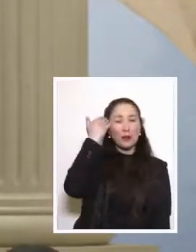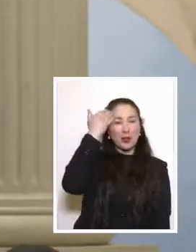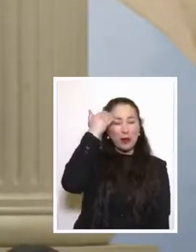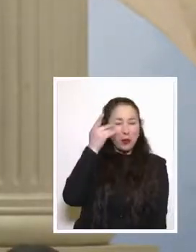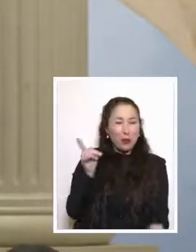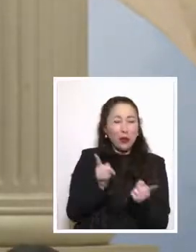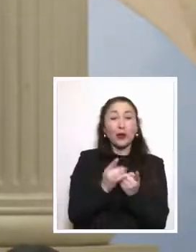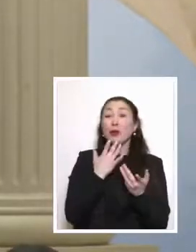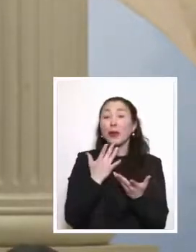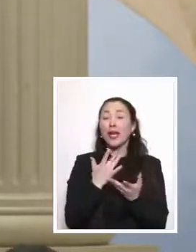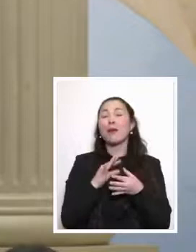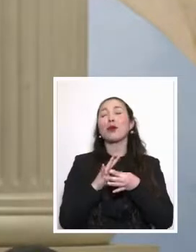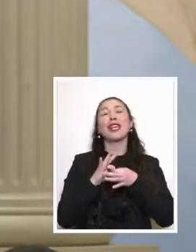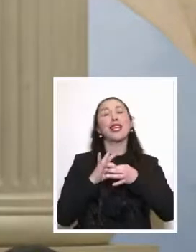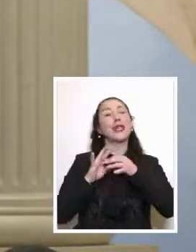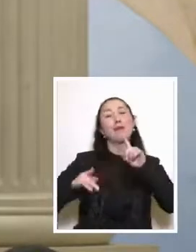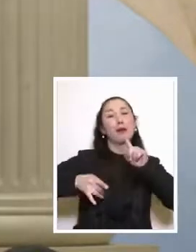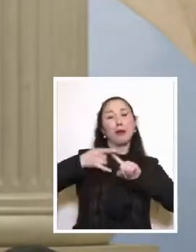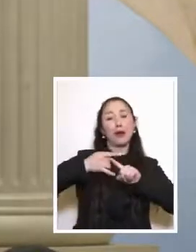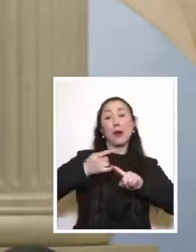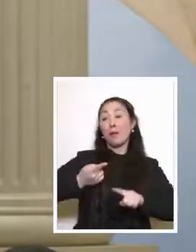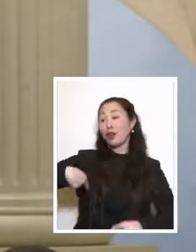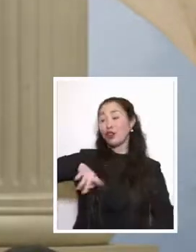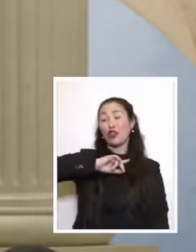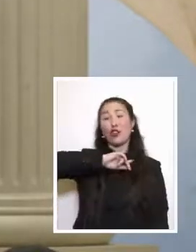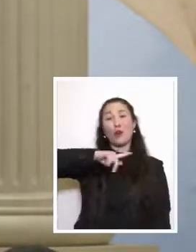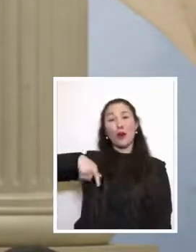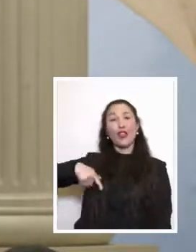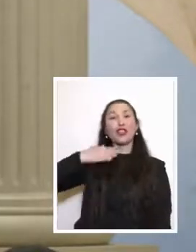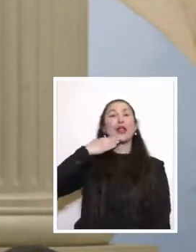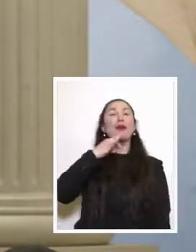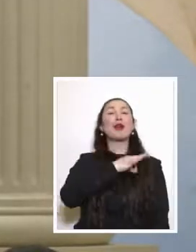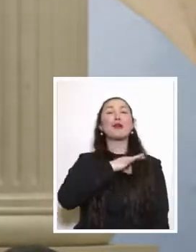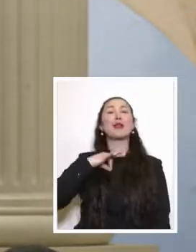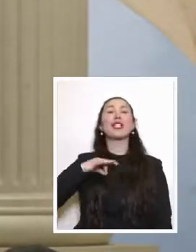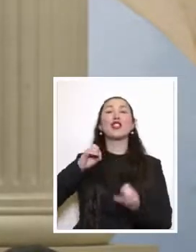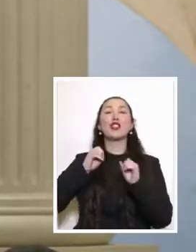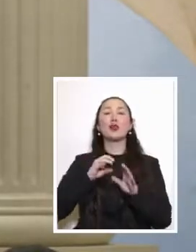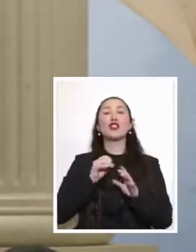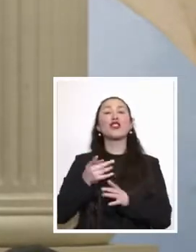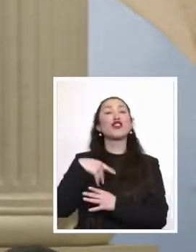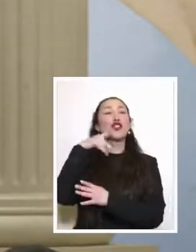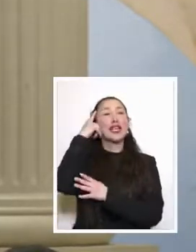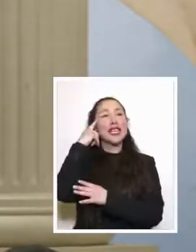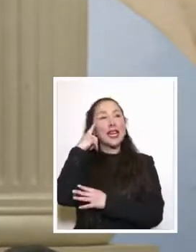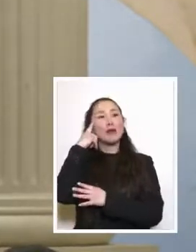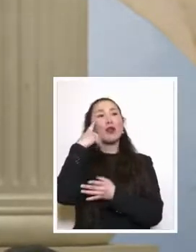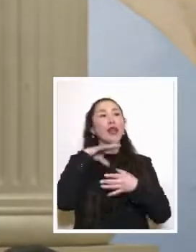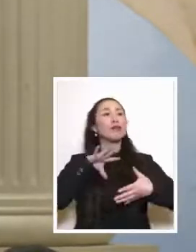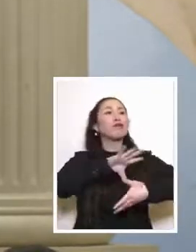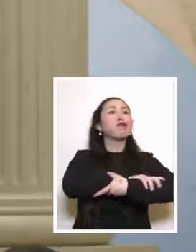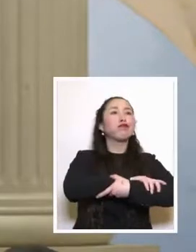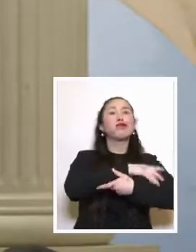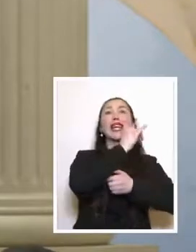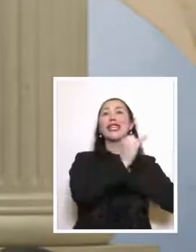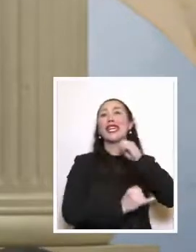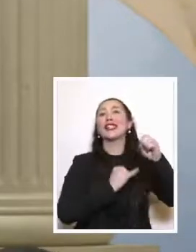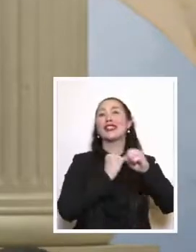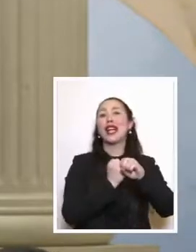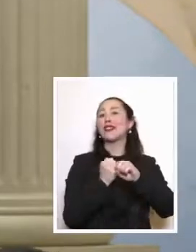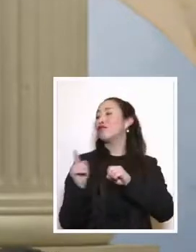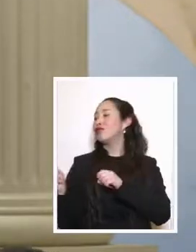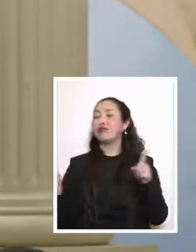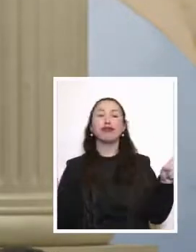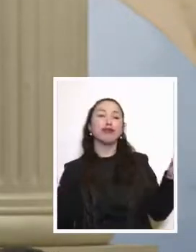agradecimiento. En primer lugar, como gobierno y también como Ministerio de Educación, que cree en la cooperación internacional y el multilateralismo, para